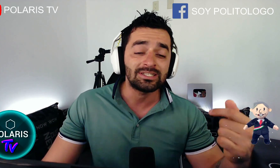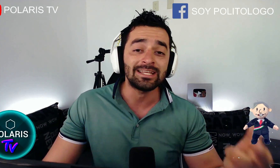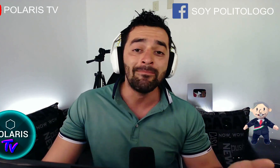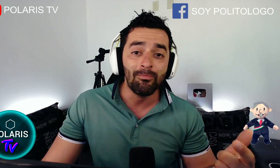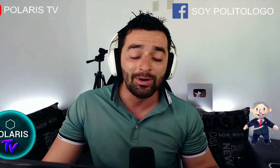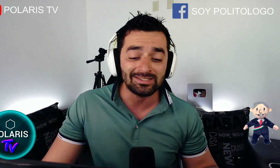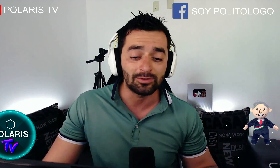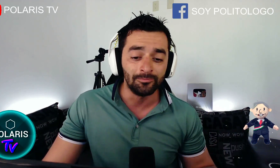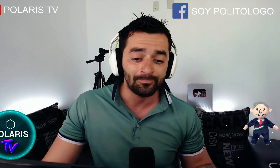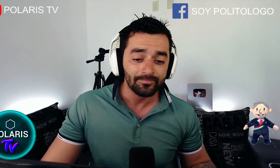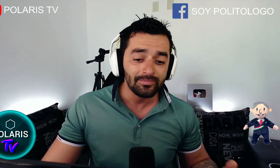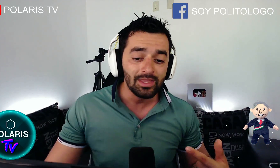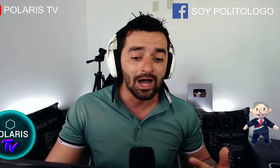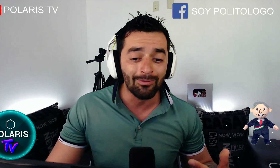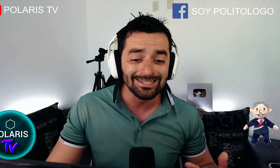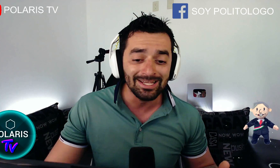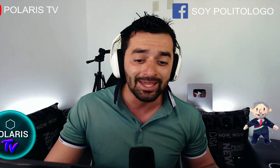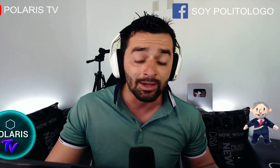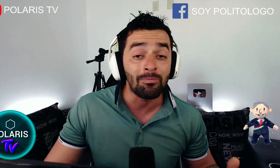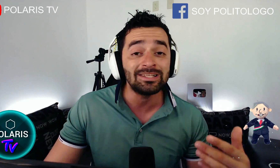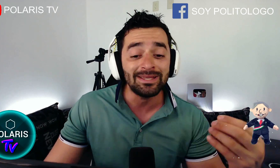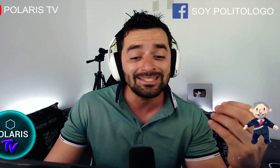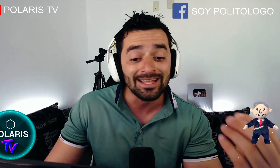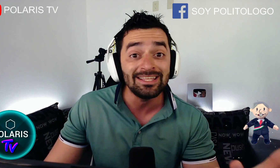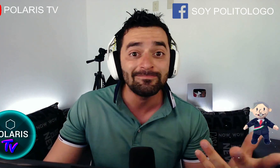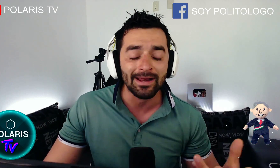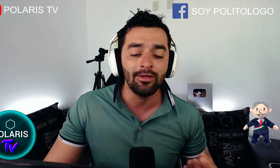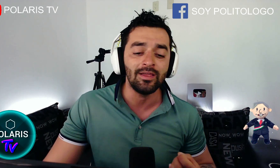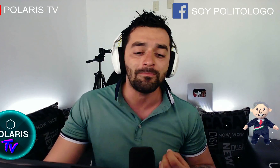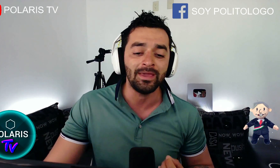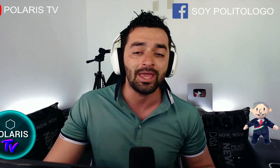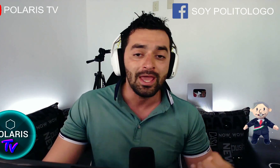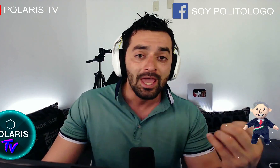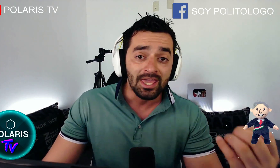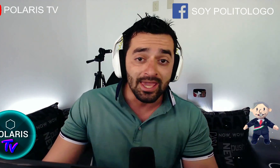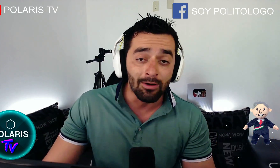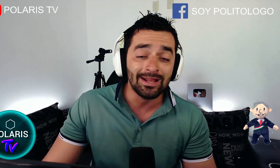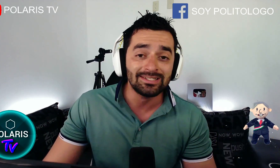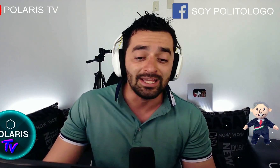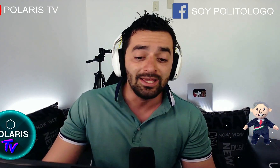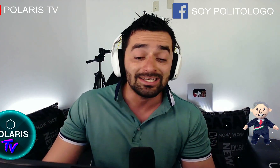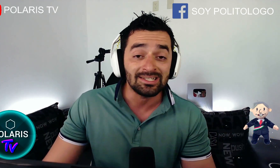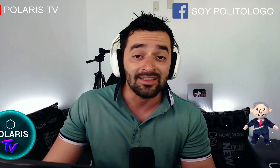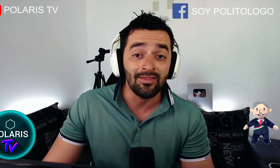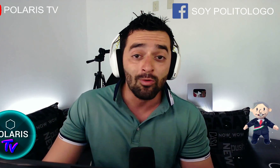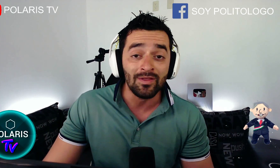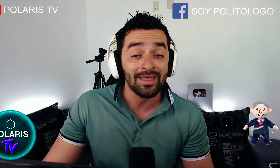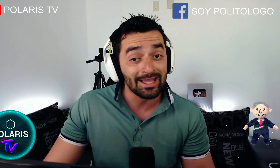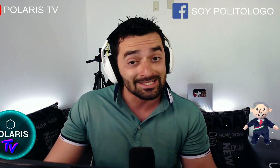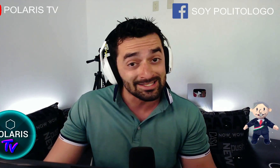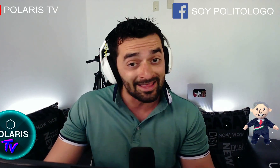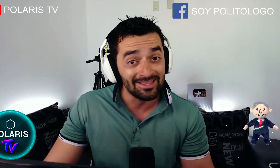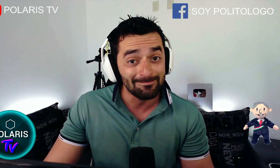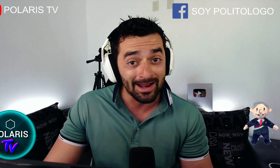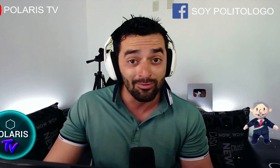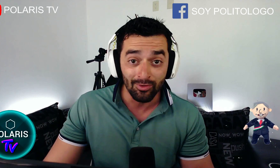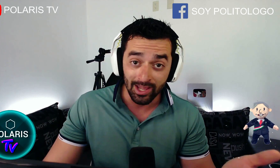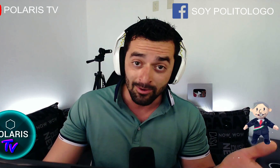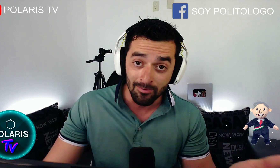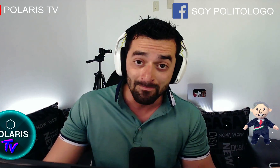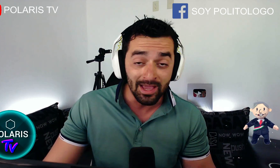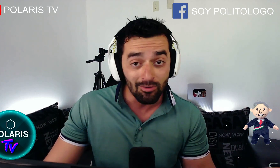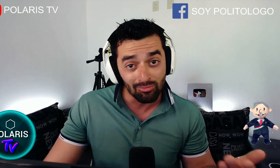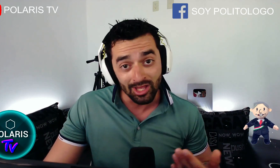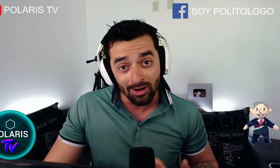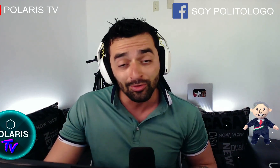mismos se han puesto ahora sí que o más bien se han disparado en el pie y ahora sí que se están dando cuenta que se están disparando